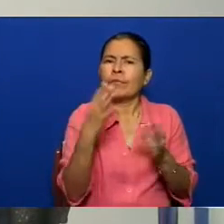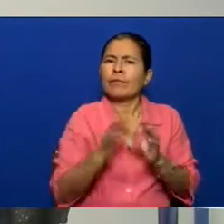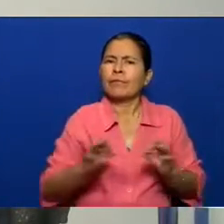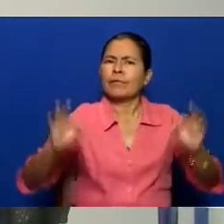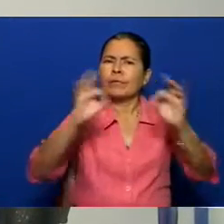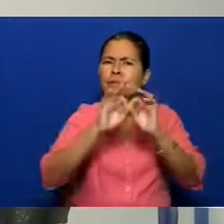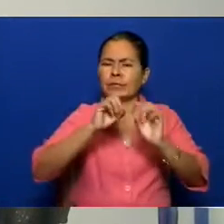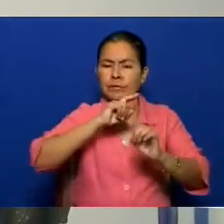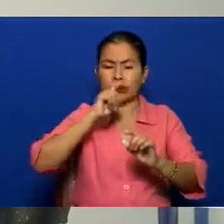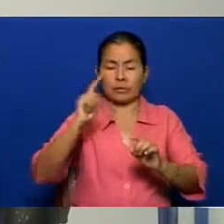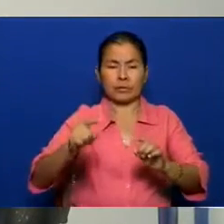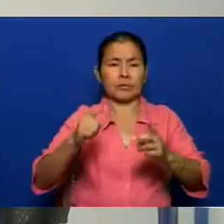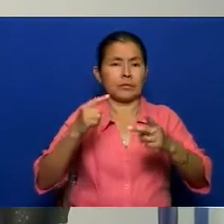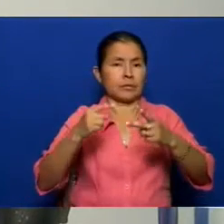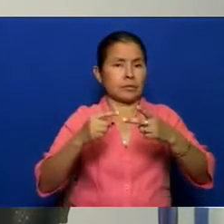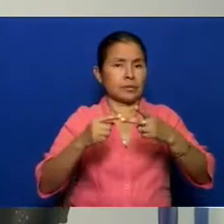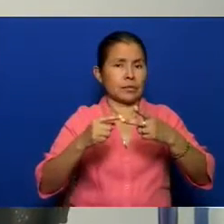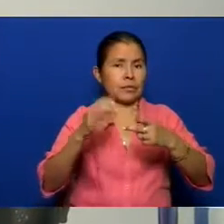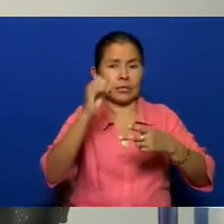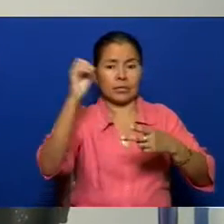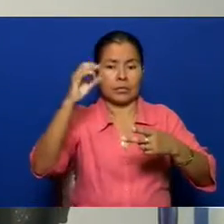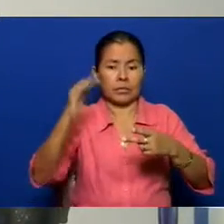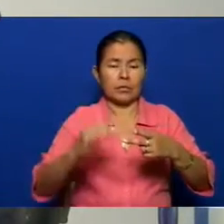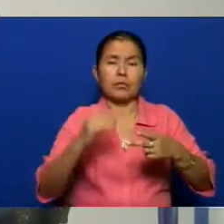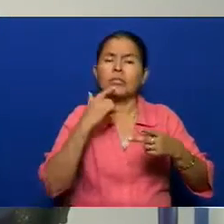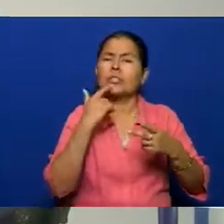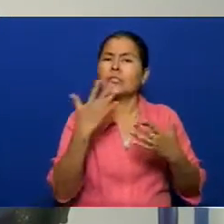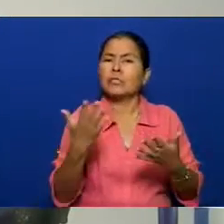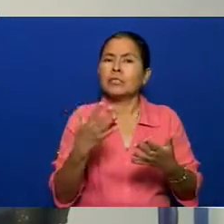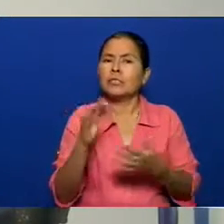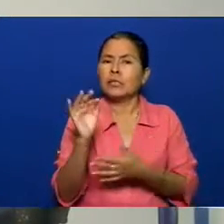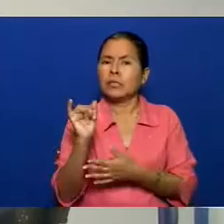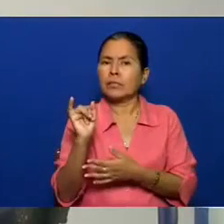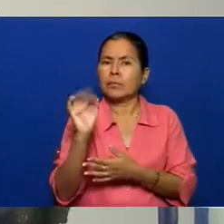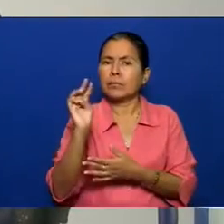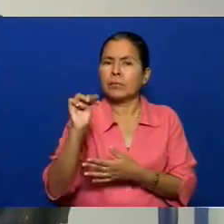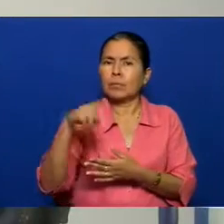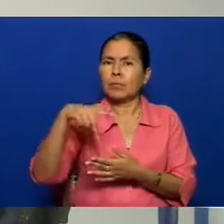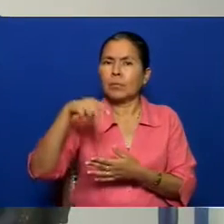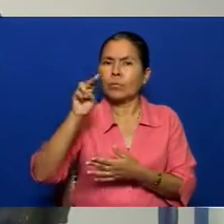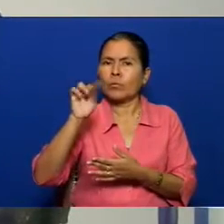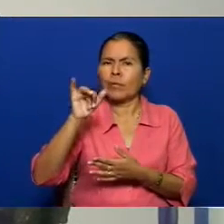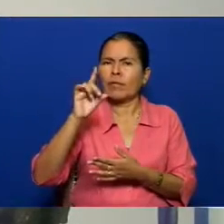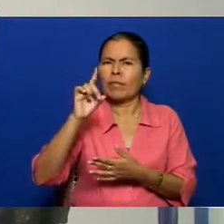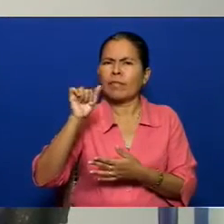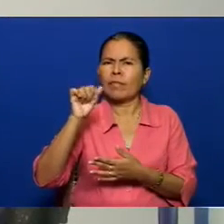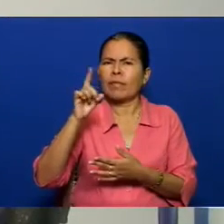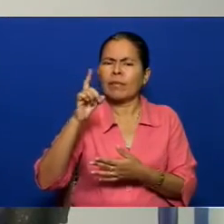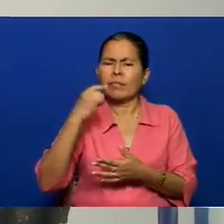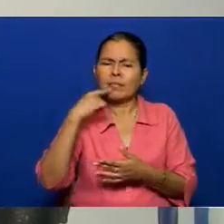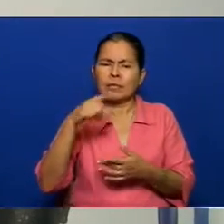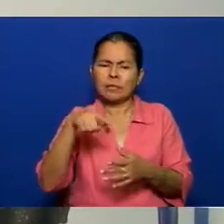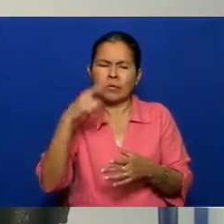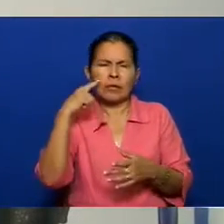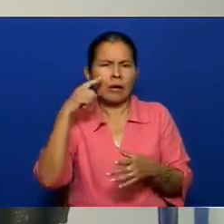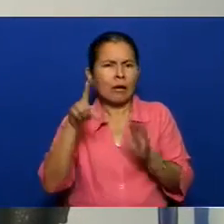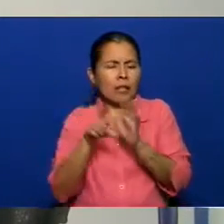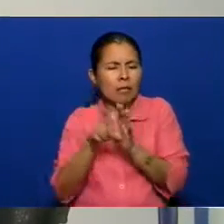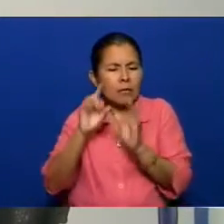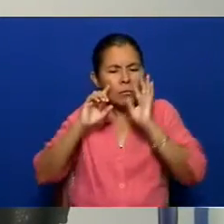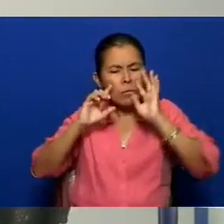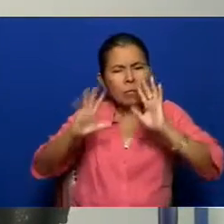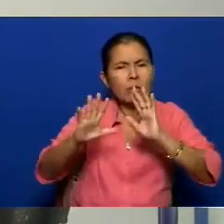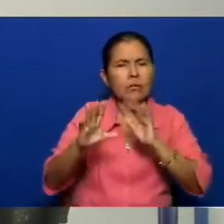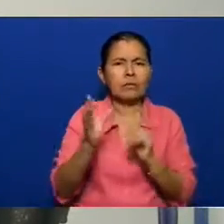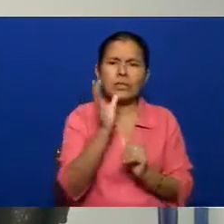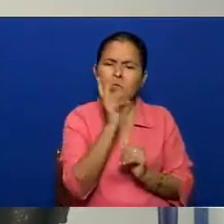la reducción de la impunidad. En delitos que se cometen contra los niños, la ley tiene que actuar y